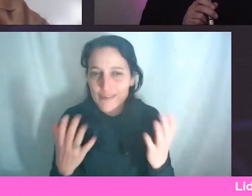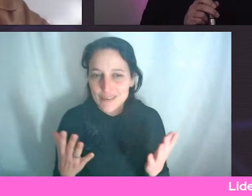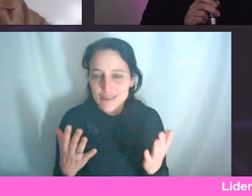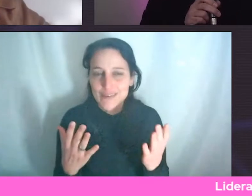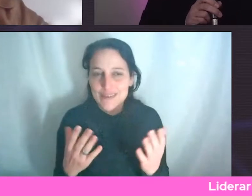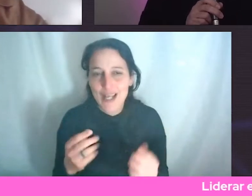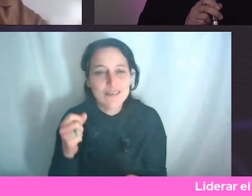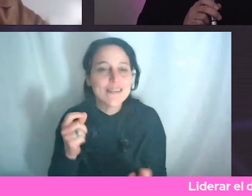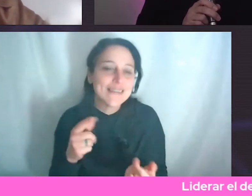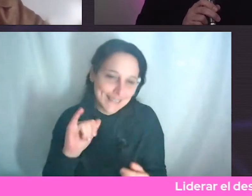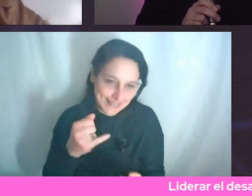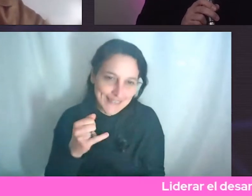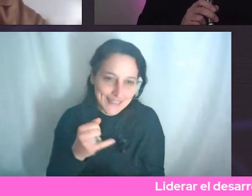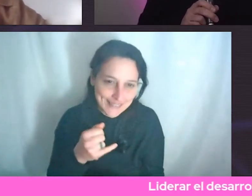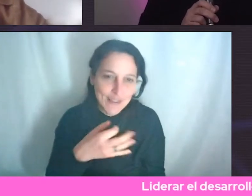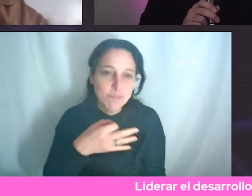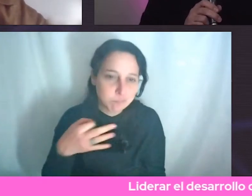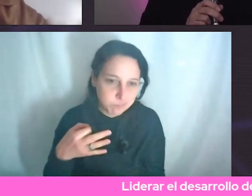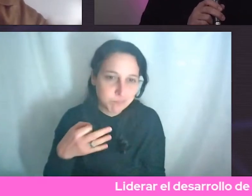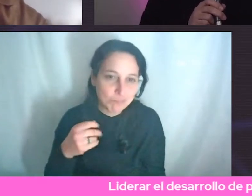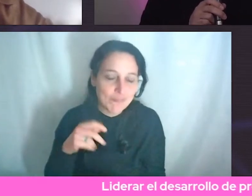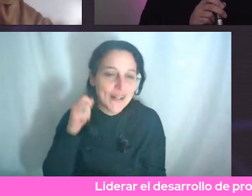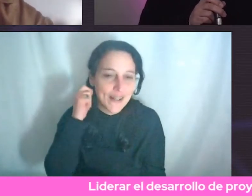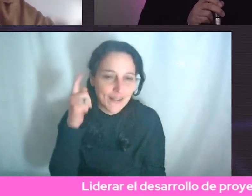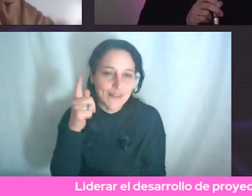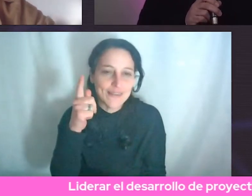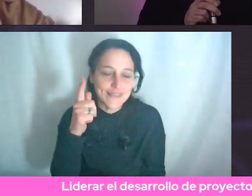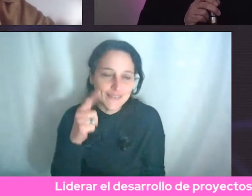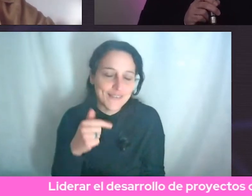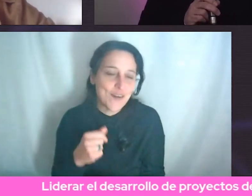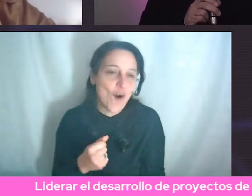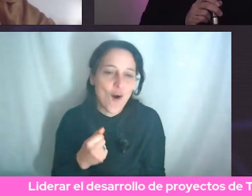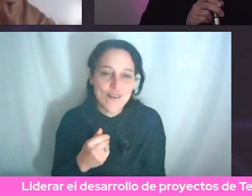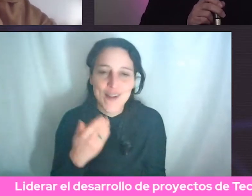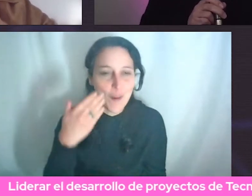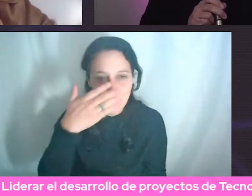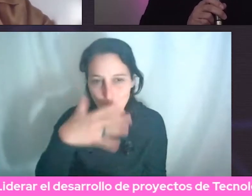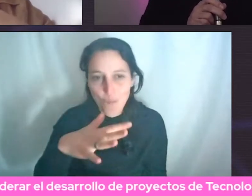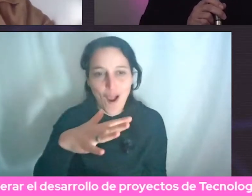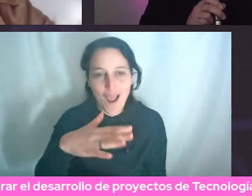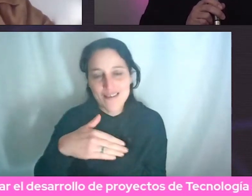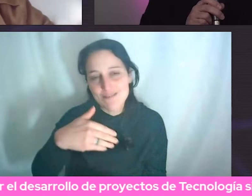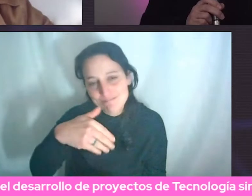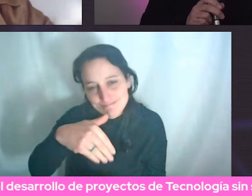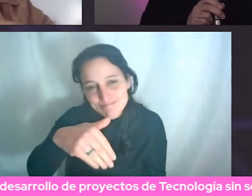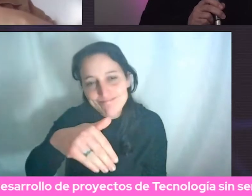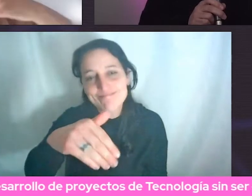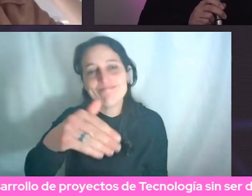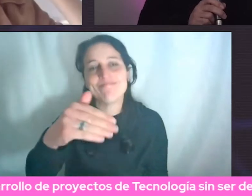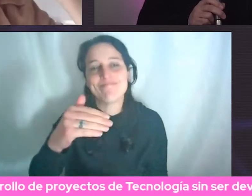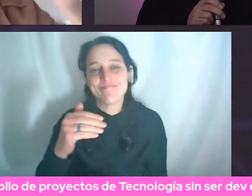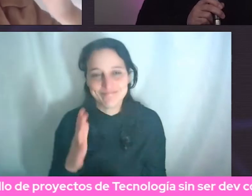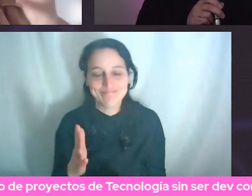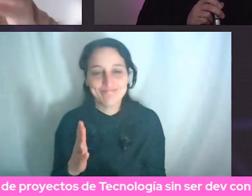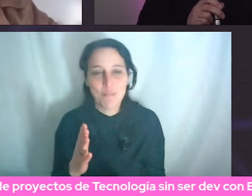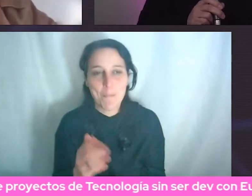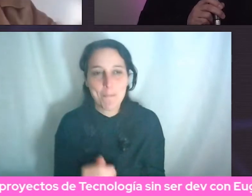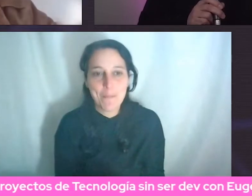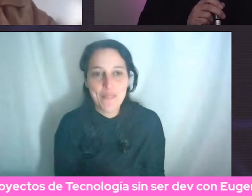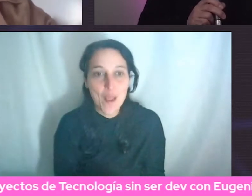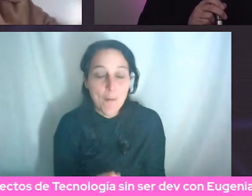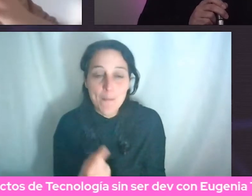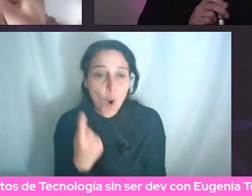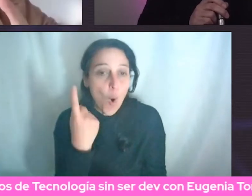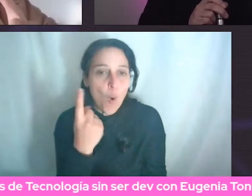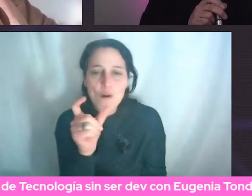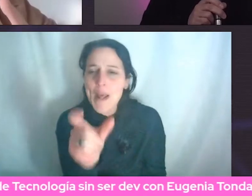de los proyectos, ¿no? Hay que reconocer eso. Tiene que haber un líder y un equipo que tenga